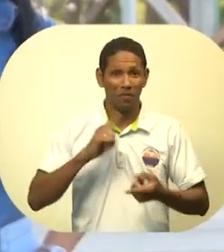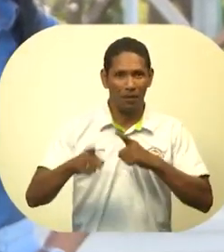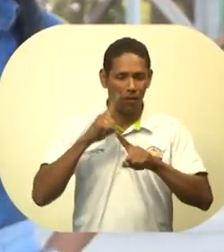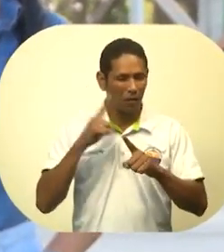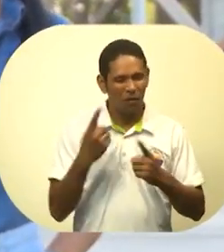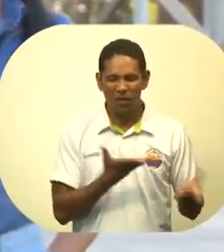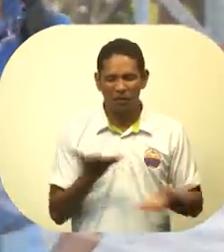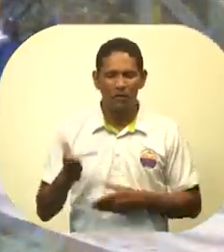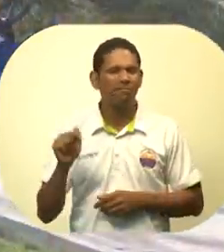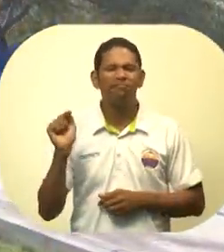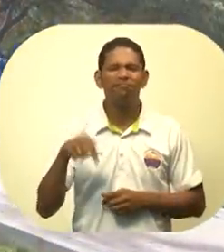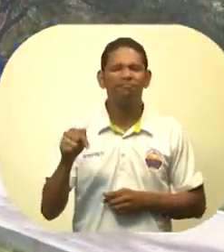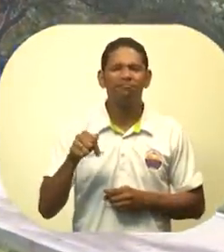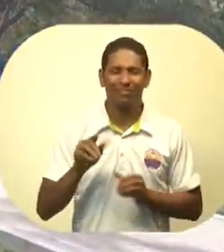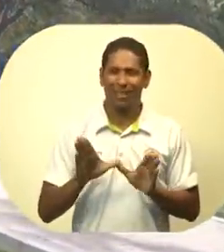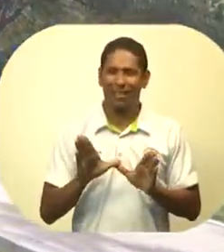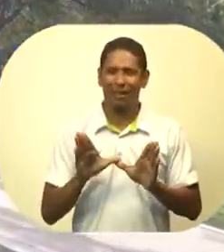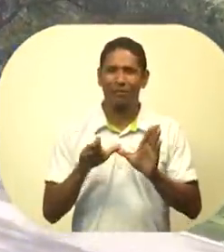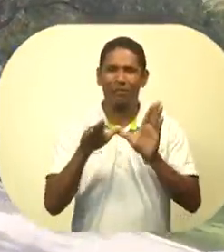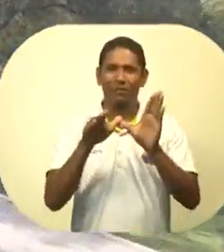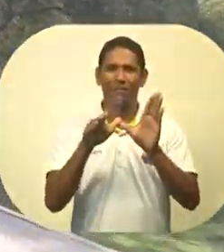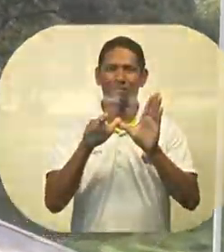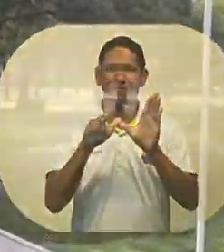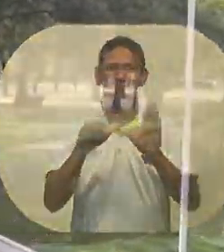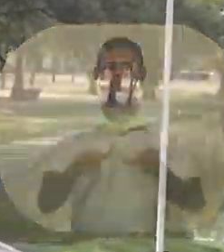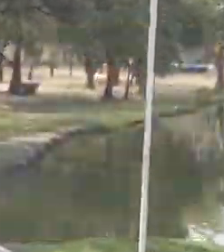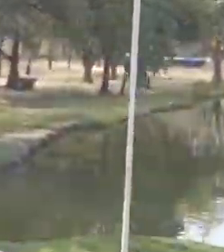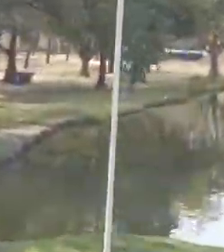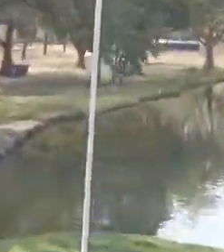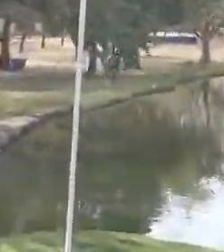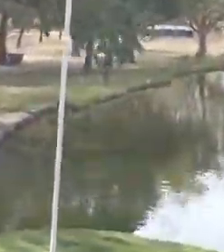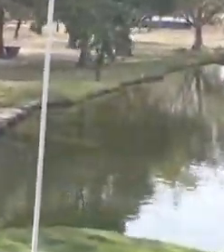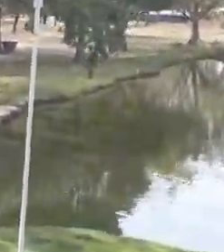Amigos, bienvenidos. Esto es El Campus TV.